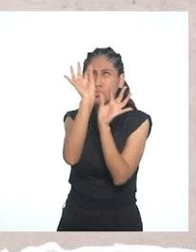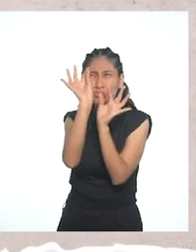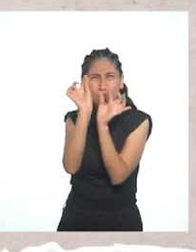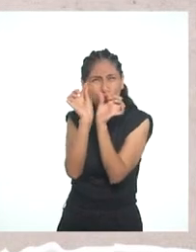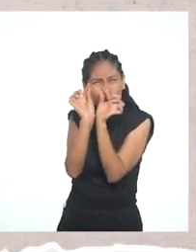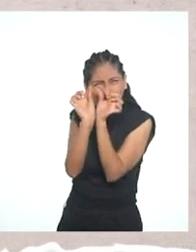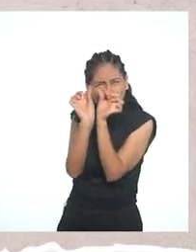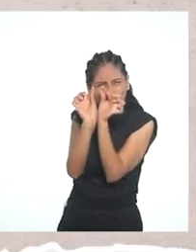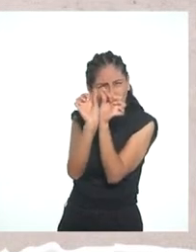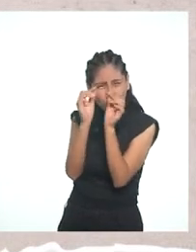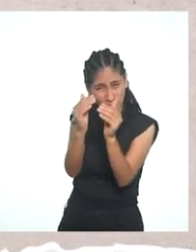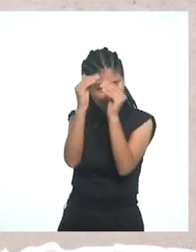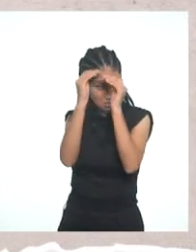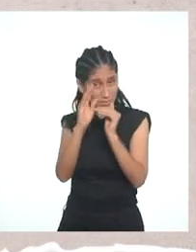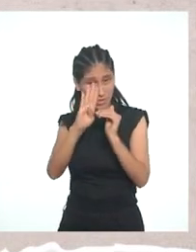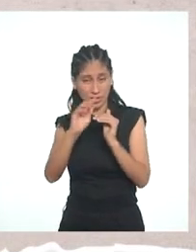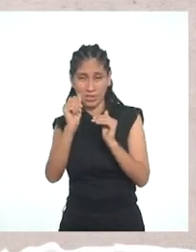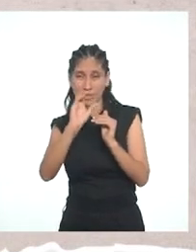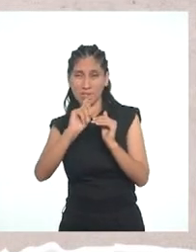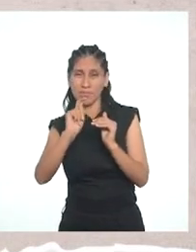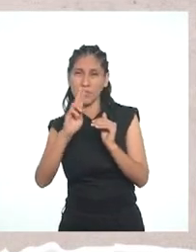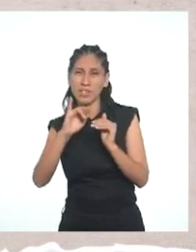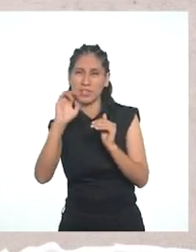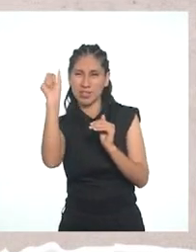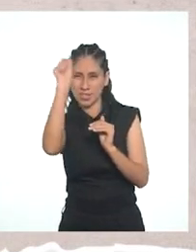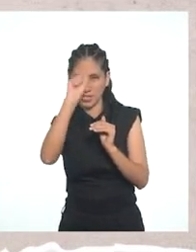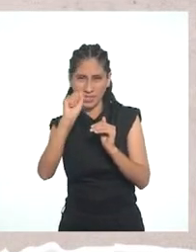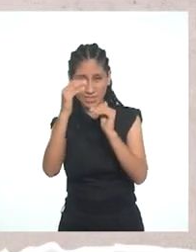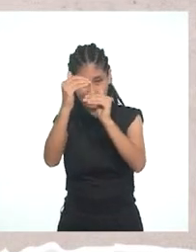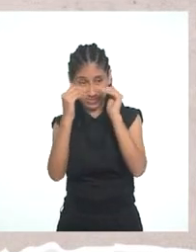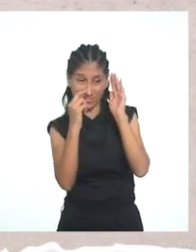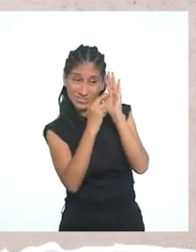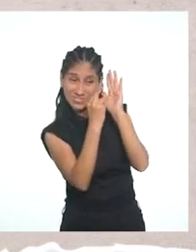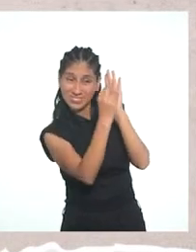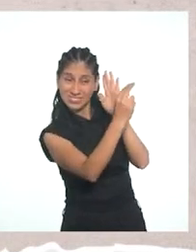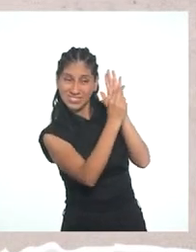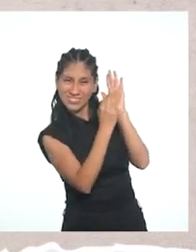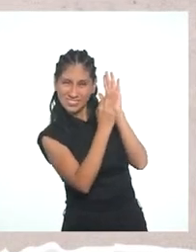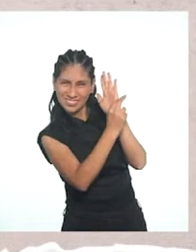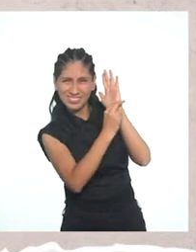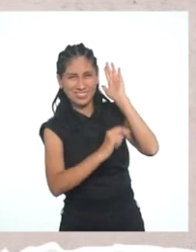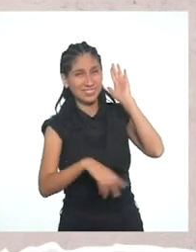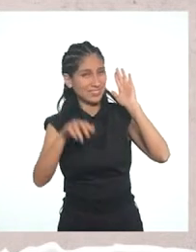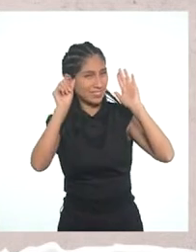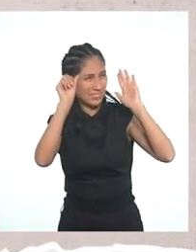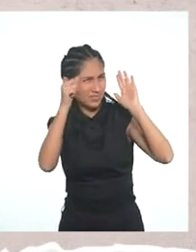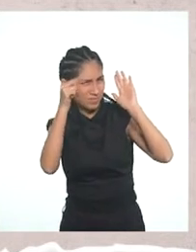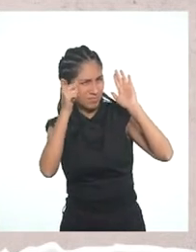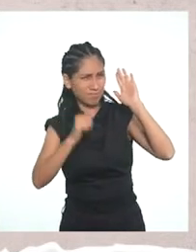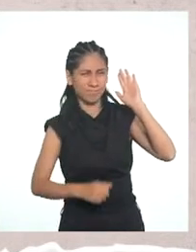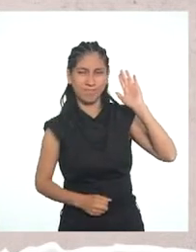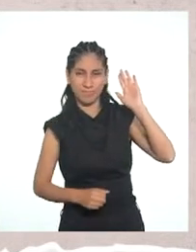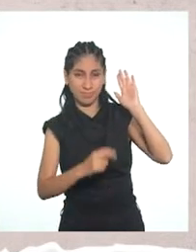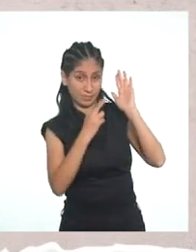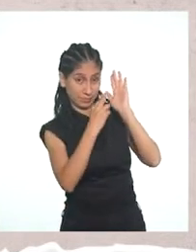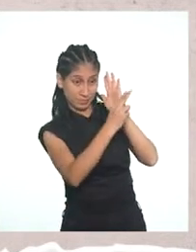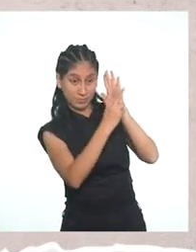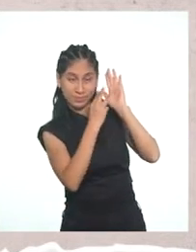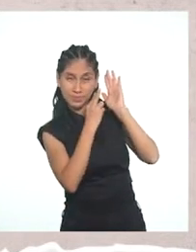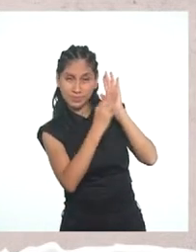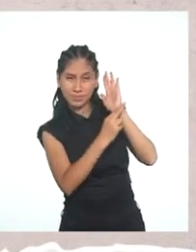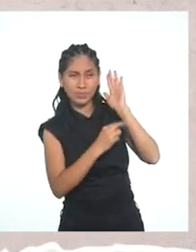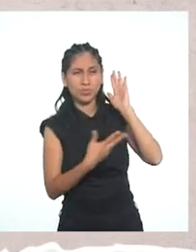en tamaño las bacterias, las levaduras y los protozoos. Recordemos que se lee